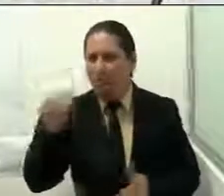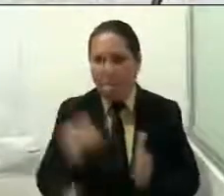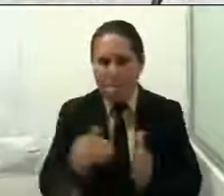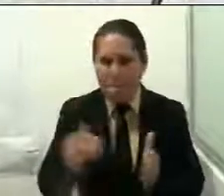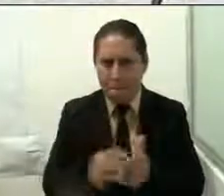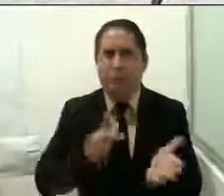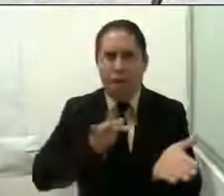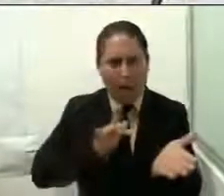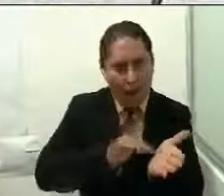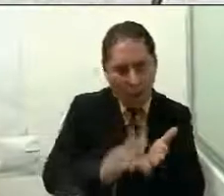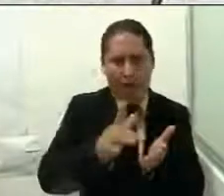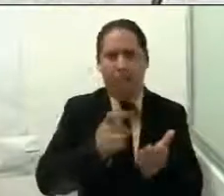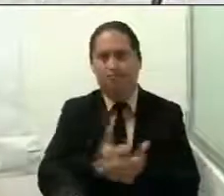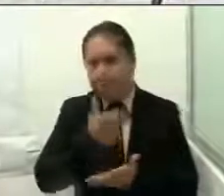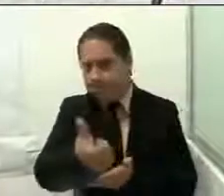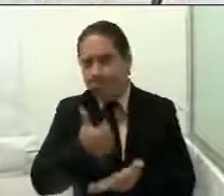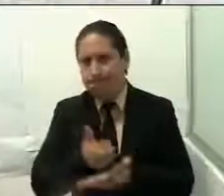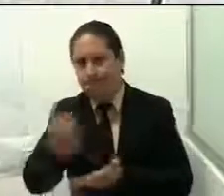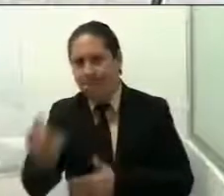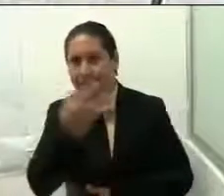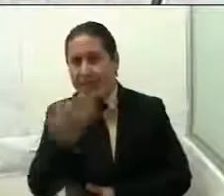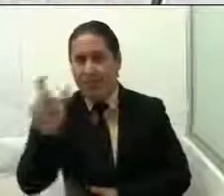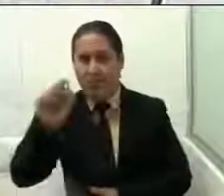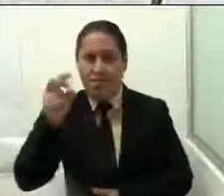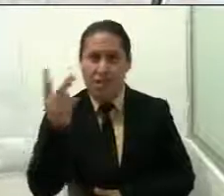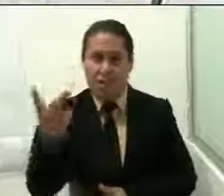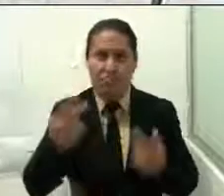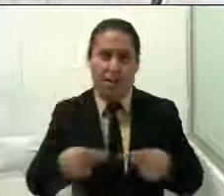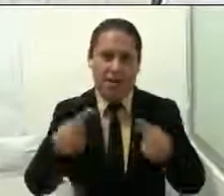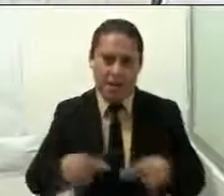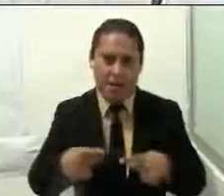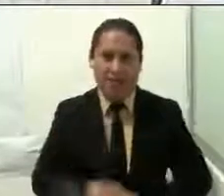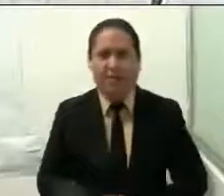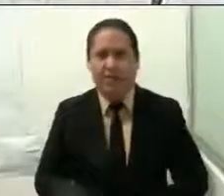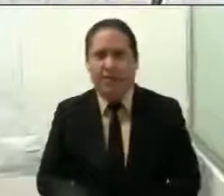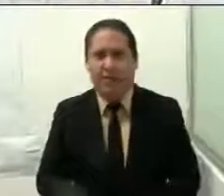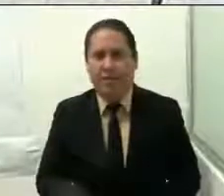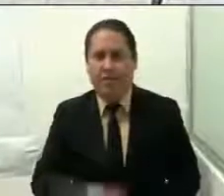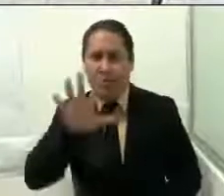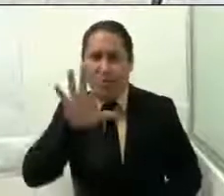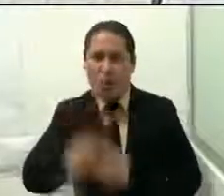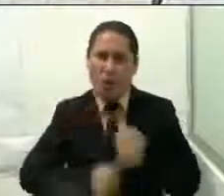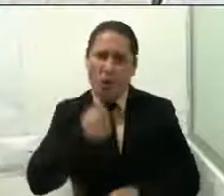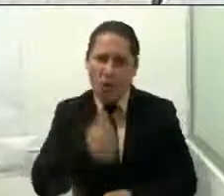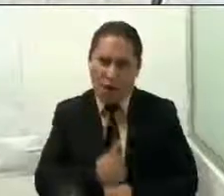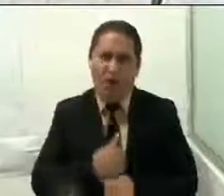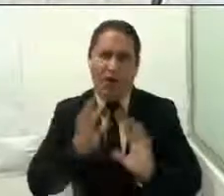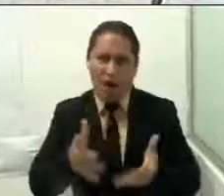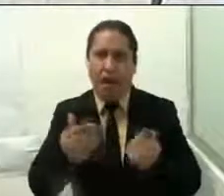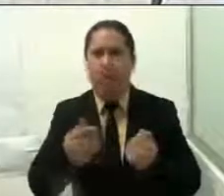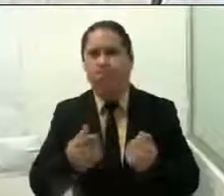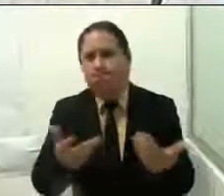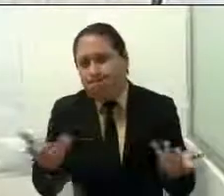apoyo a 322 productores en cinco años se rehabilitaron